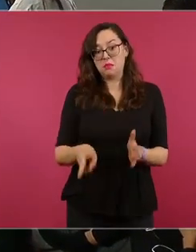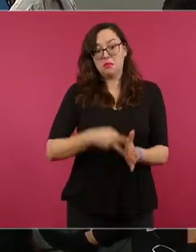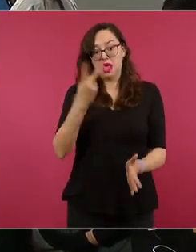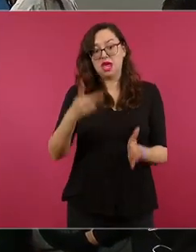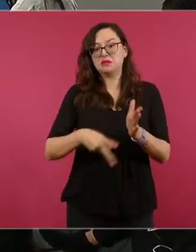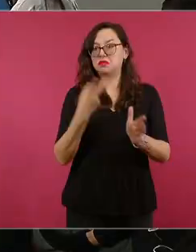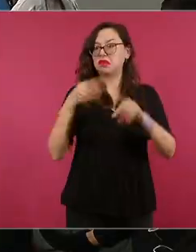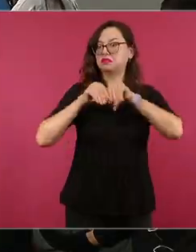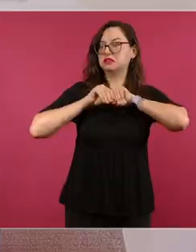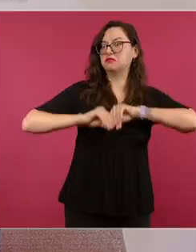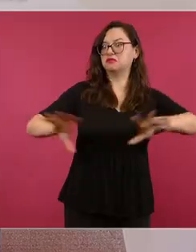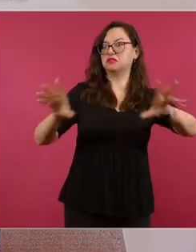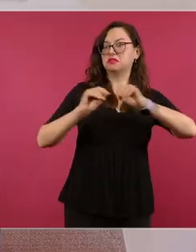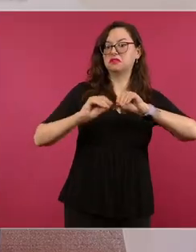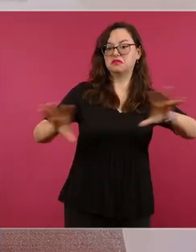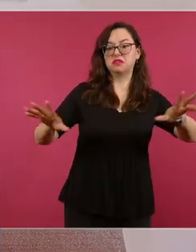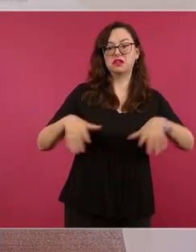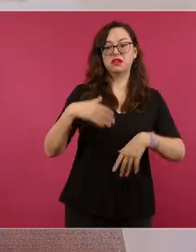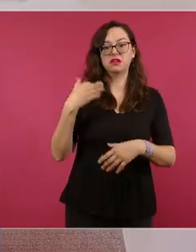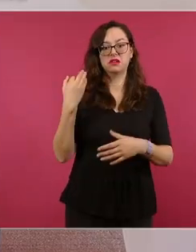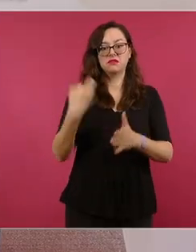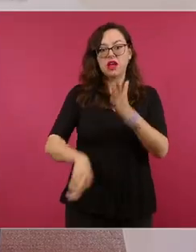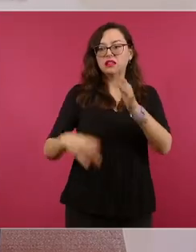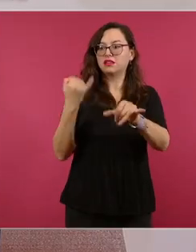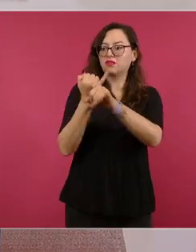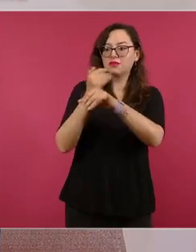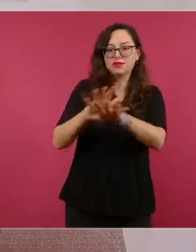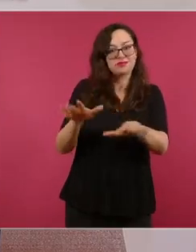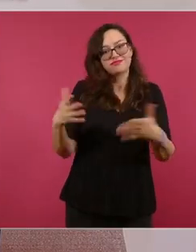y se puede probar.